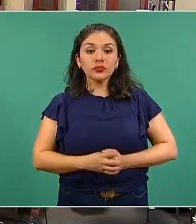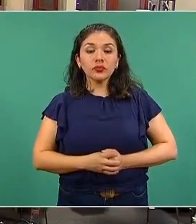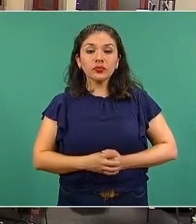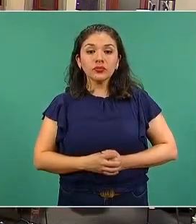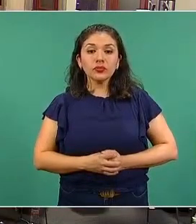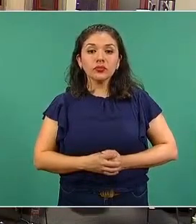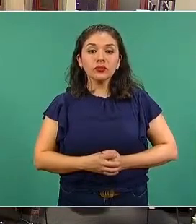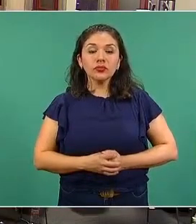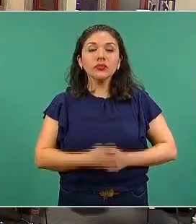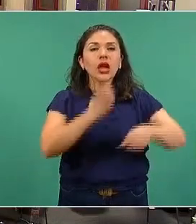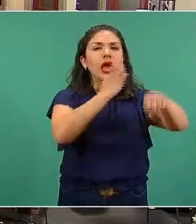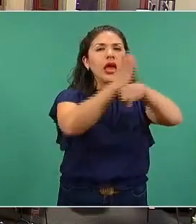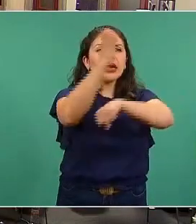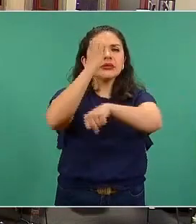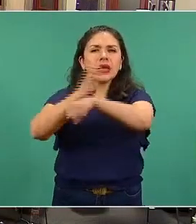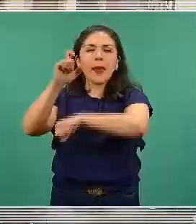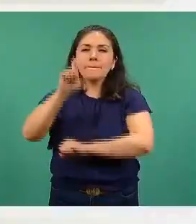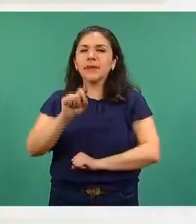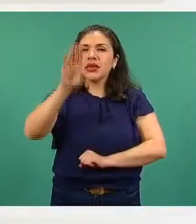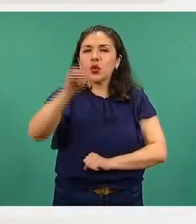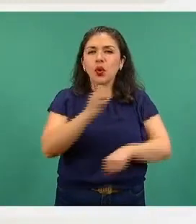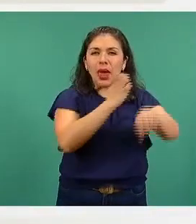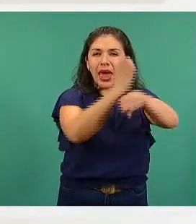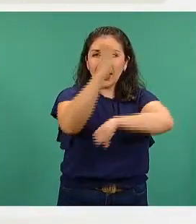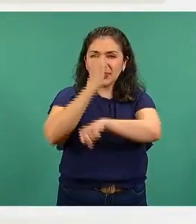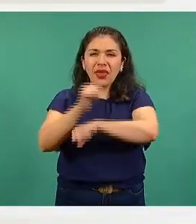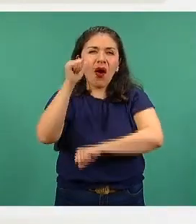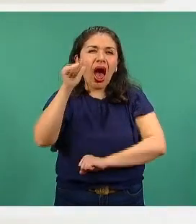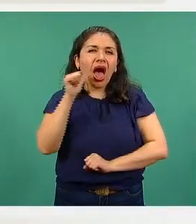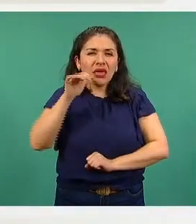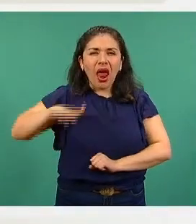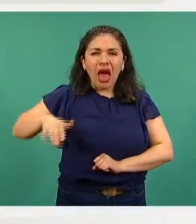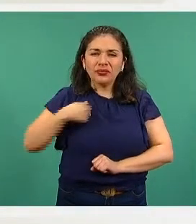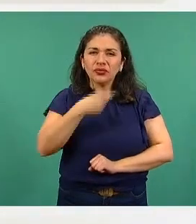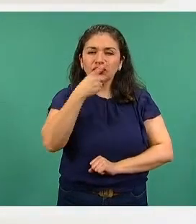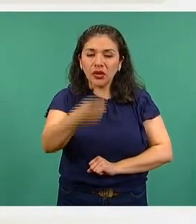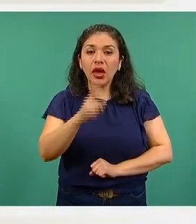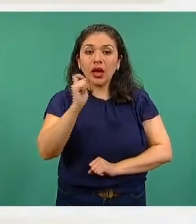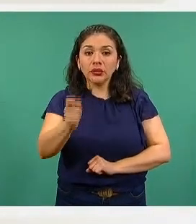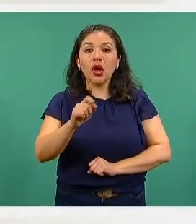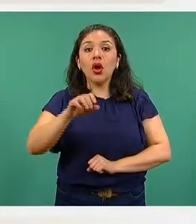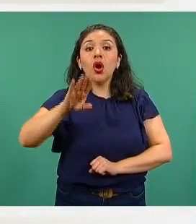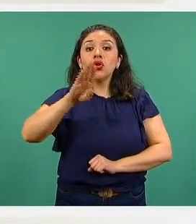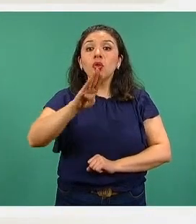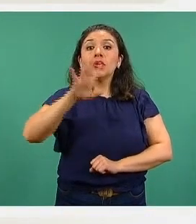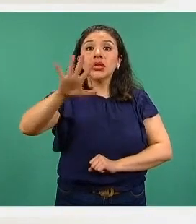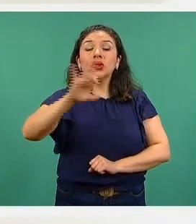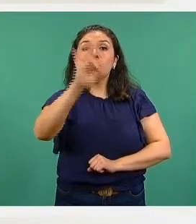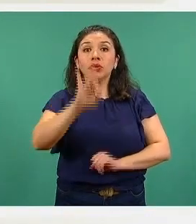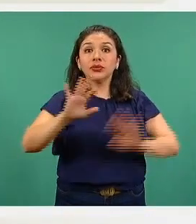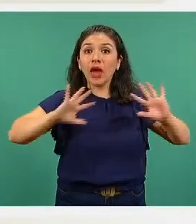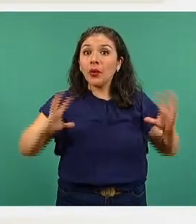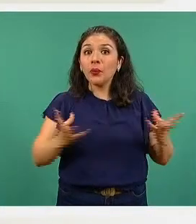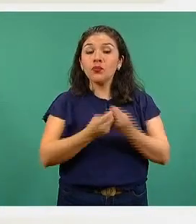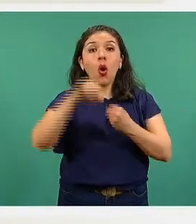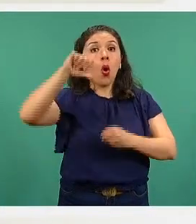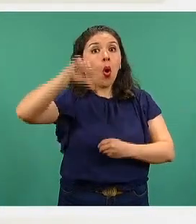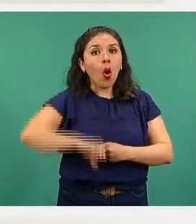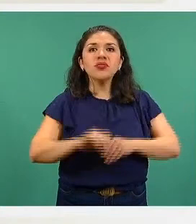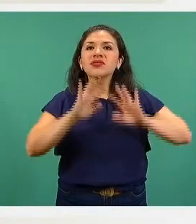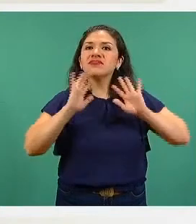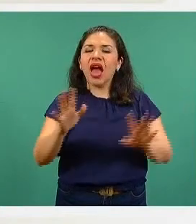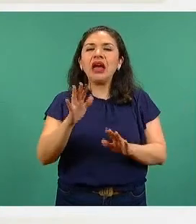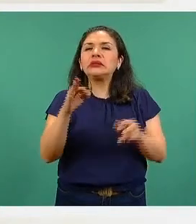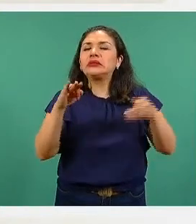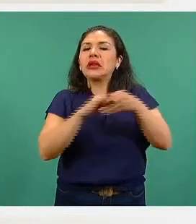Por entidad federativa, estas 29 entidades federativas que mencionábamos ayer, que completaron arriba del 95%, hoy casi todas están ya